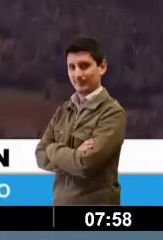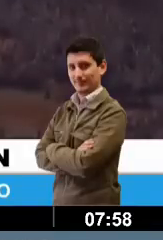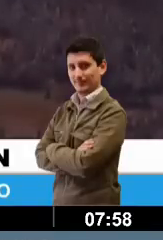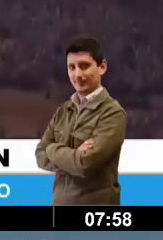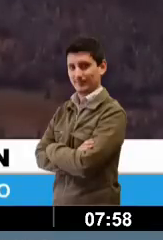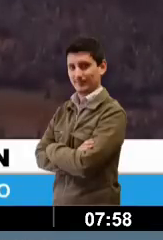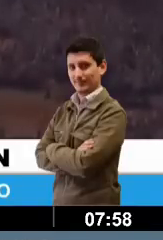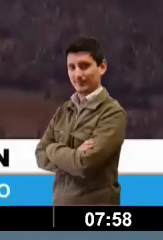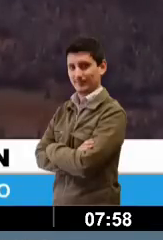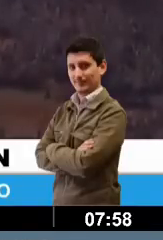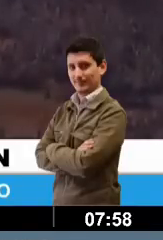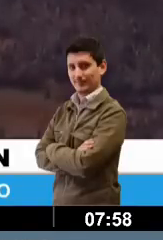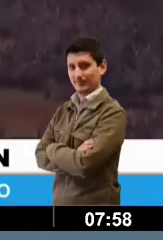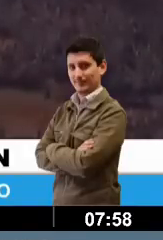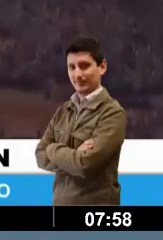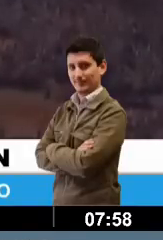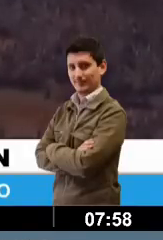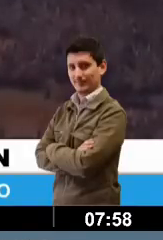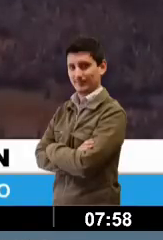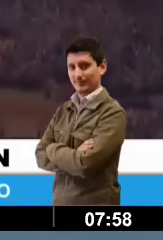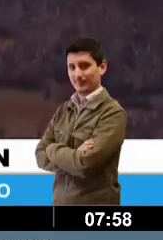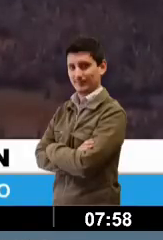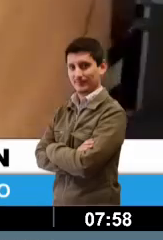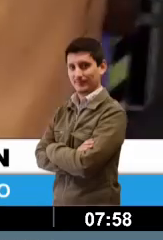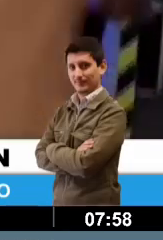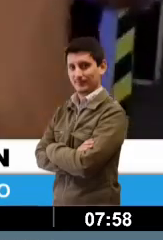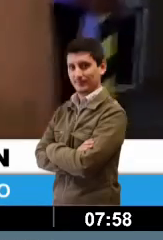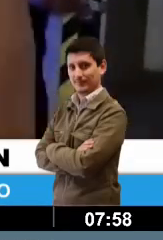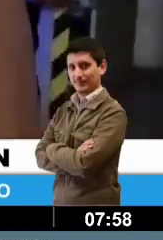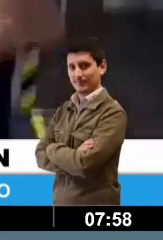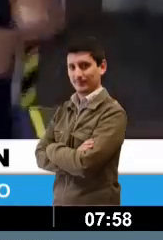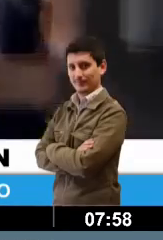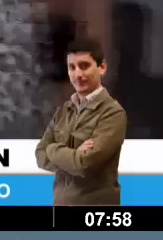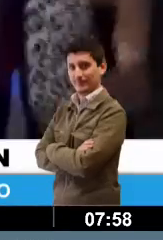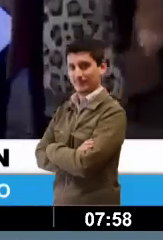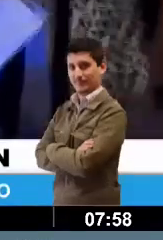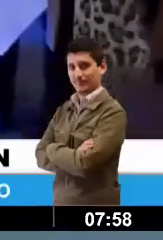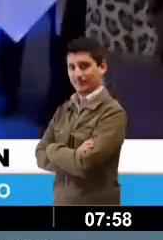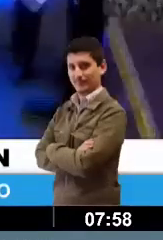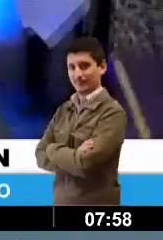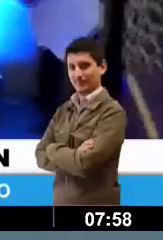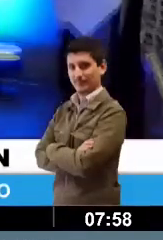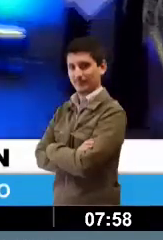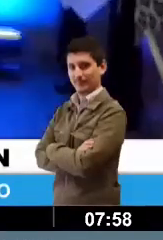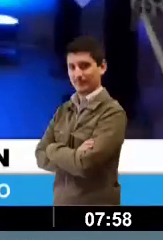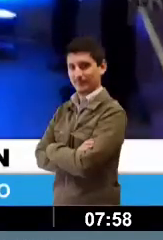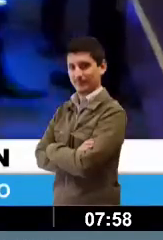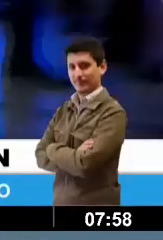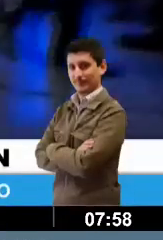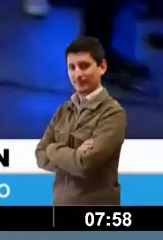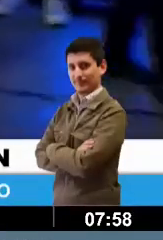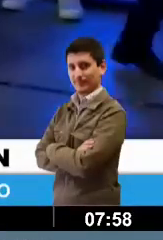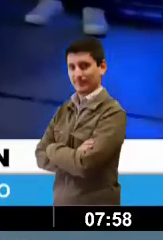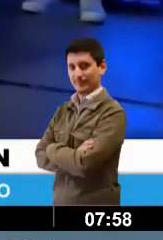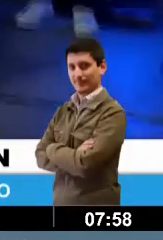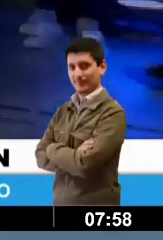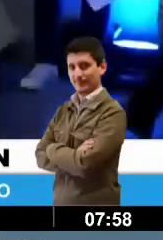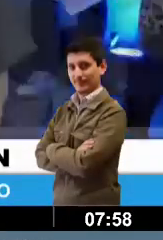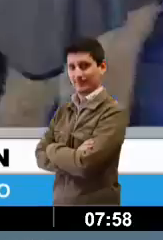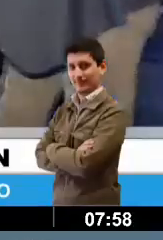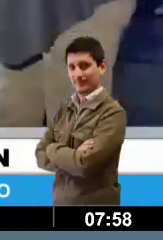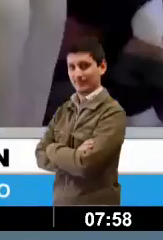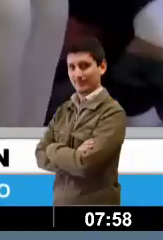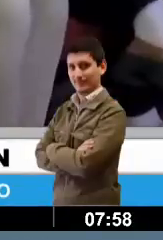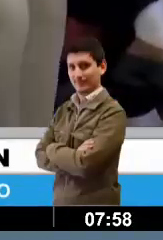que basta con la aprobación de un capítulo para que sea destituido el ministro. Uno de los 7. Lo segundo, aquí